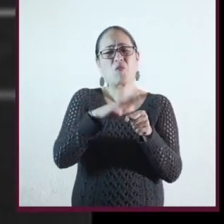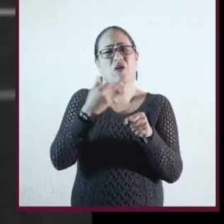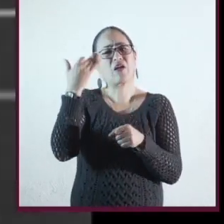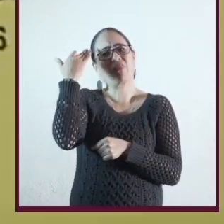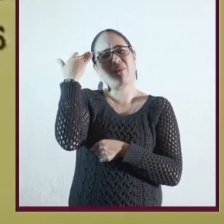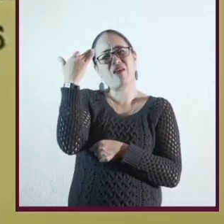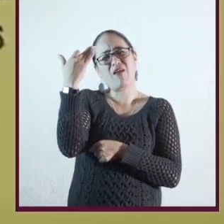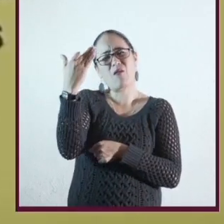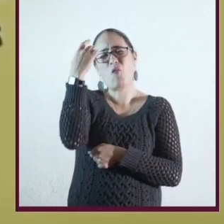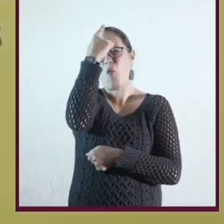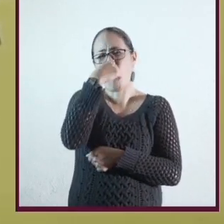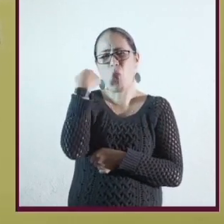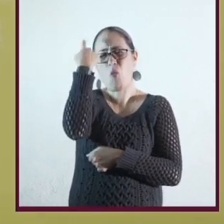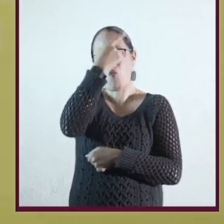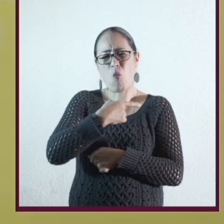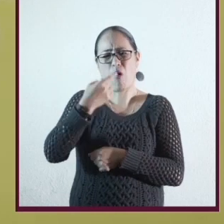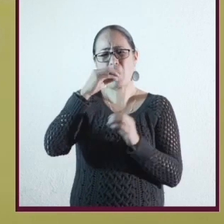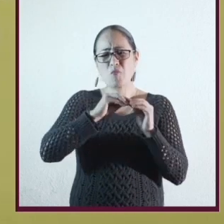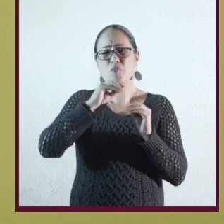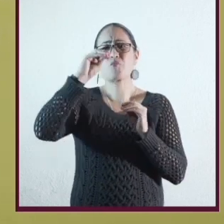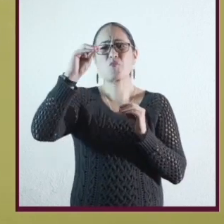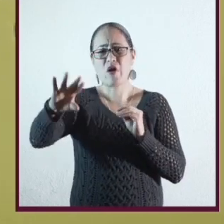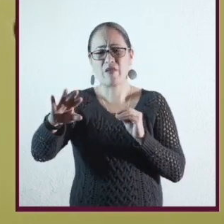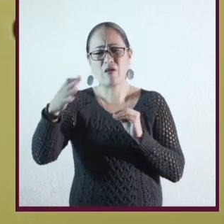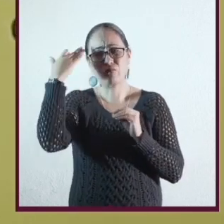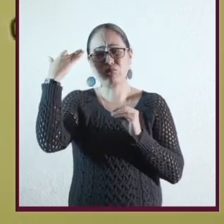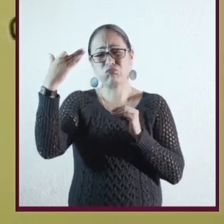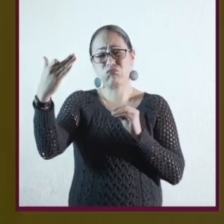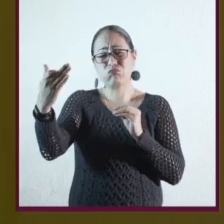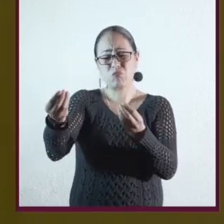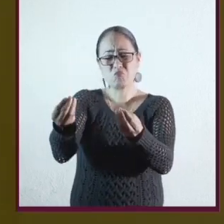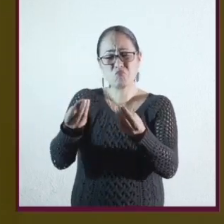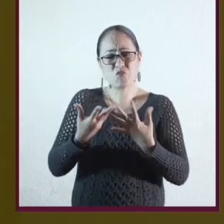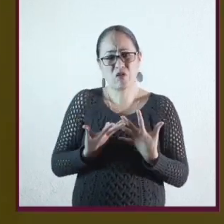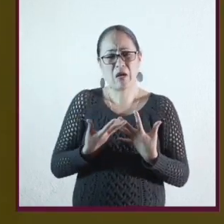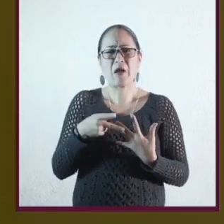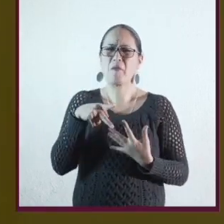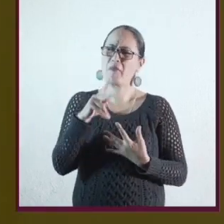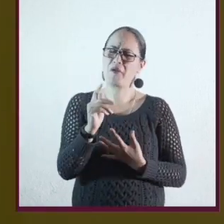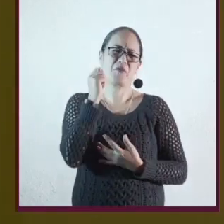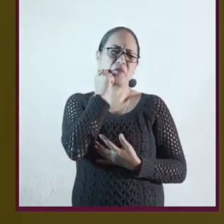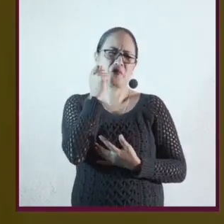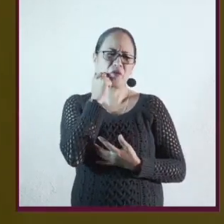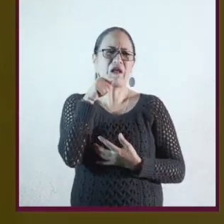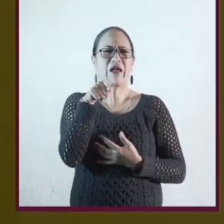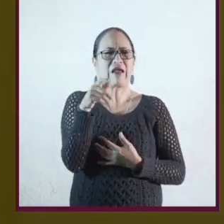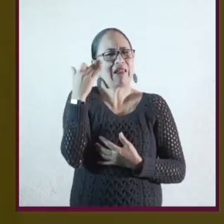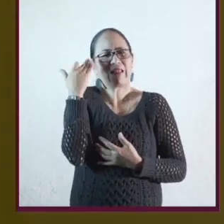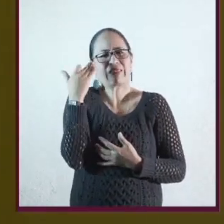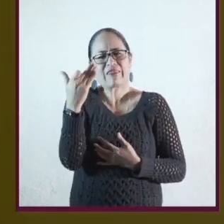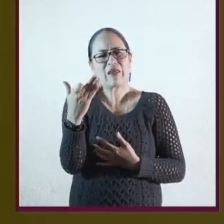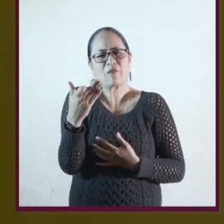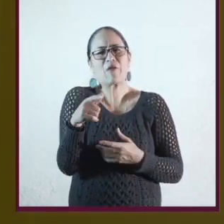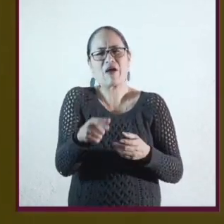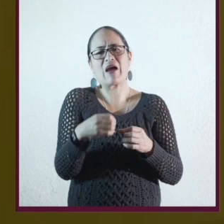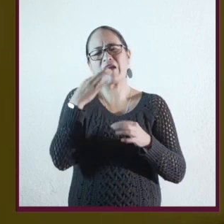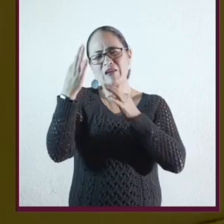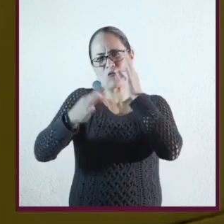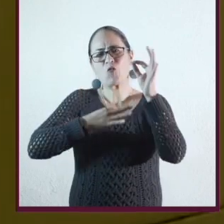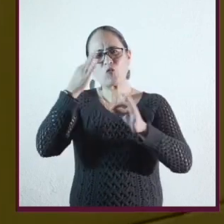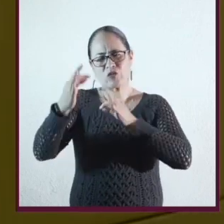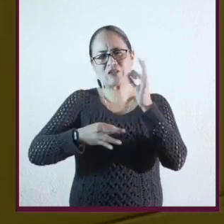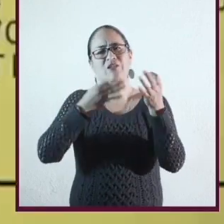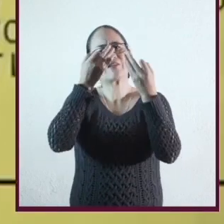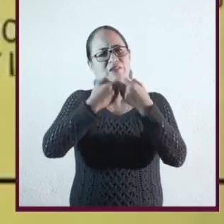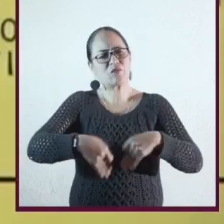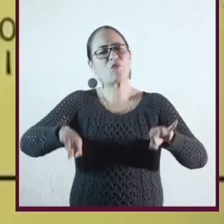y recibirse. Pero con este avance, la gente podía tener la información de los acontecimientos nacionales e internacionales